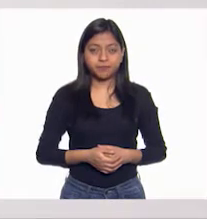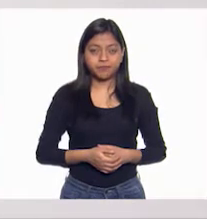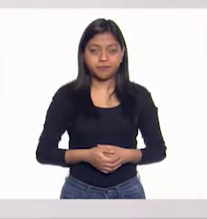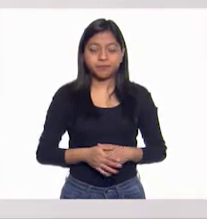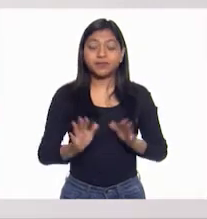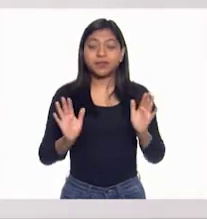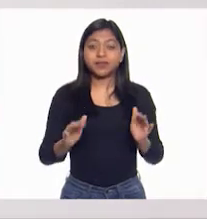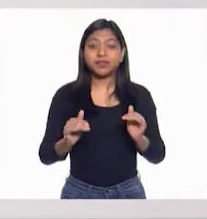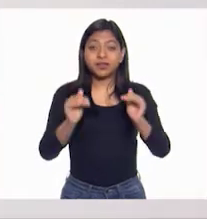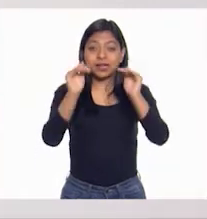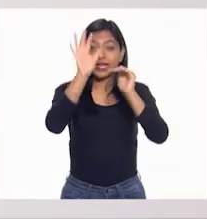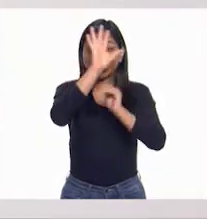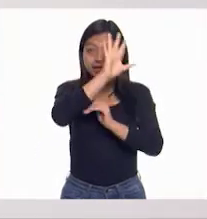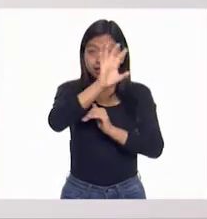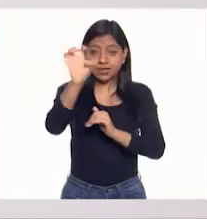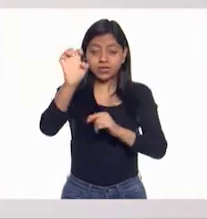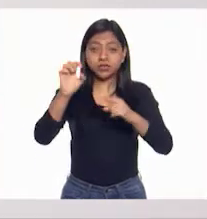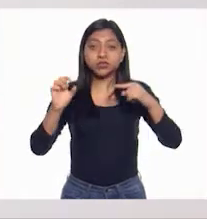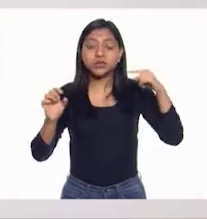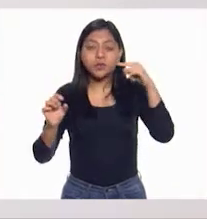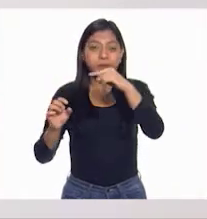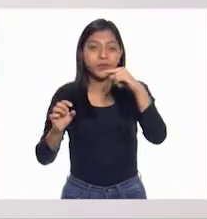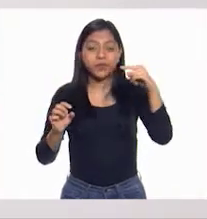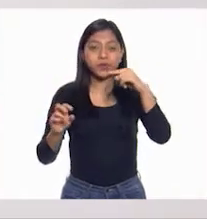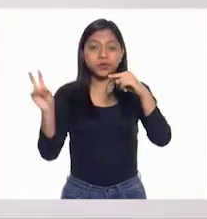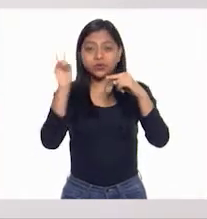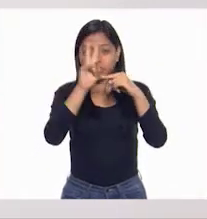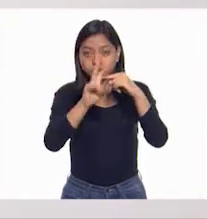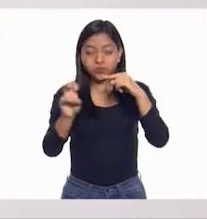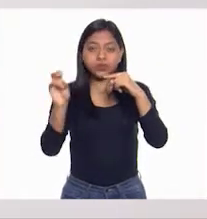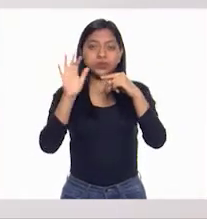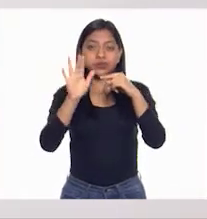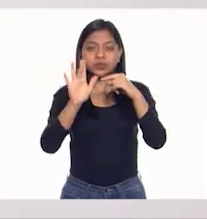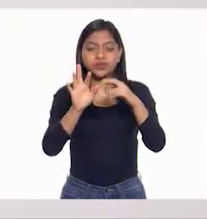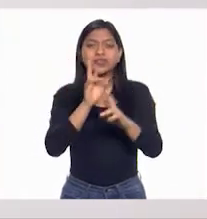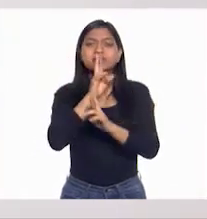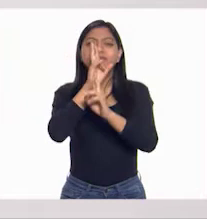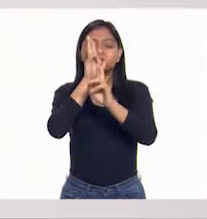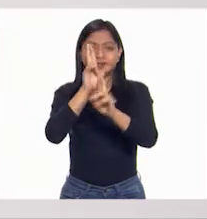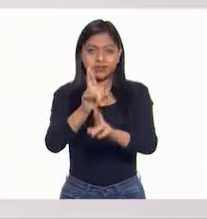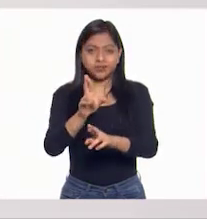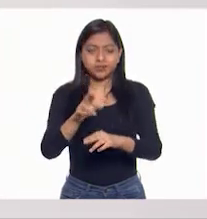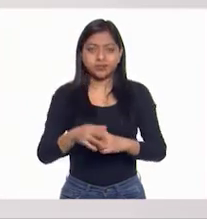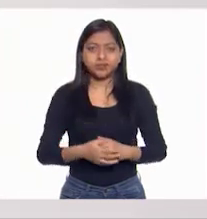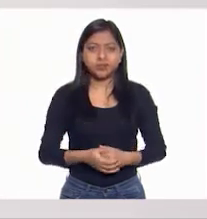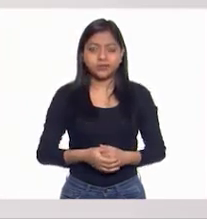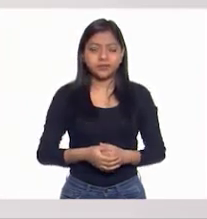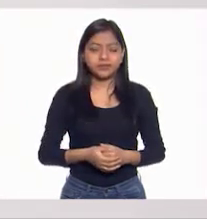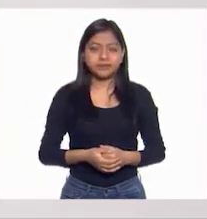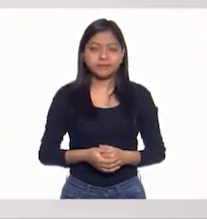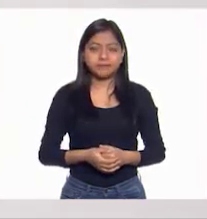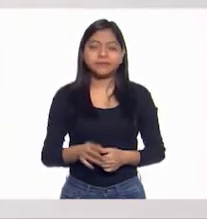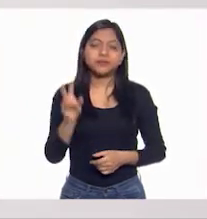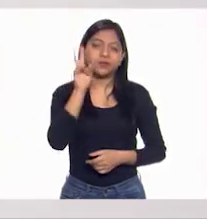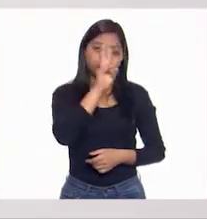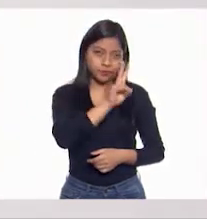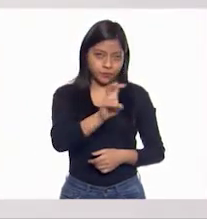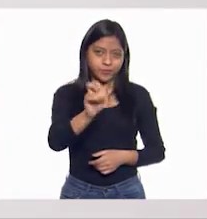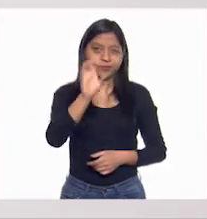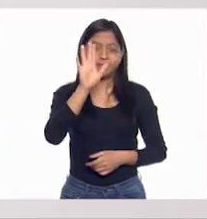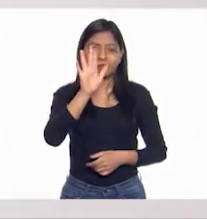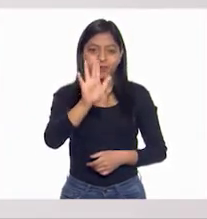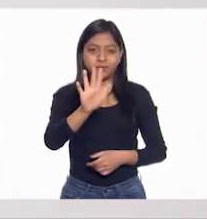250. Ajá. Ahora a esos 500 le vamos a restar los 250. Y también nos da